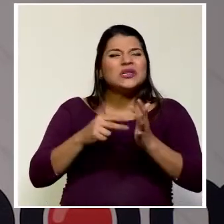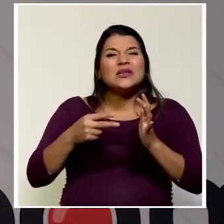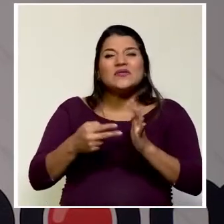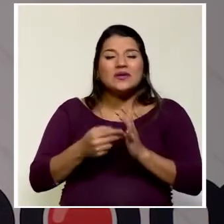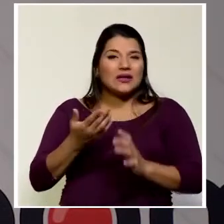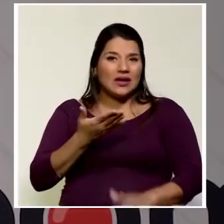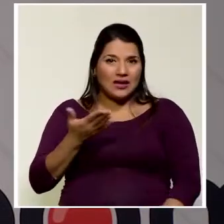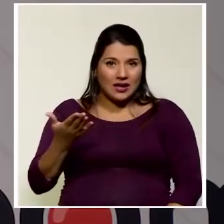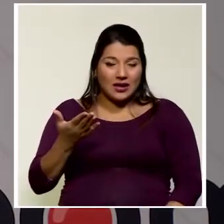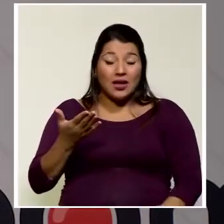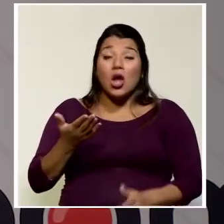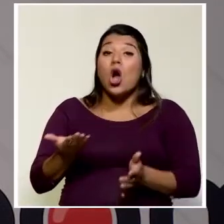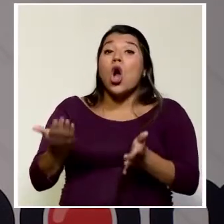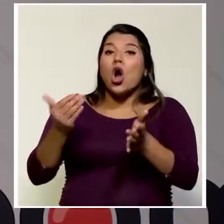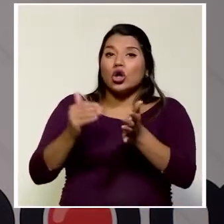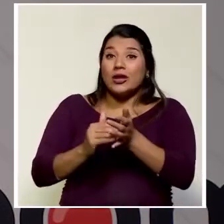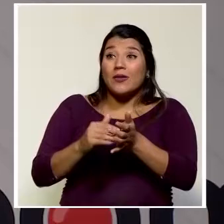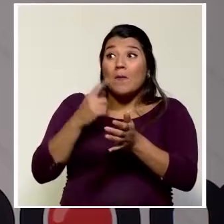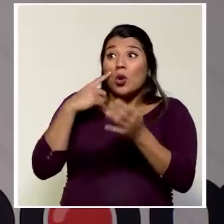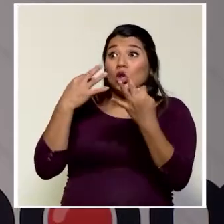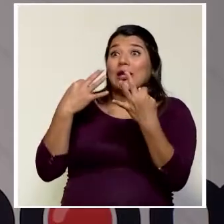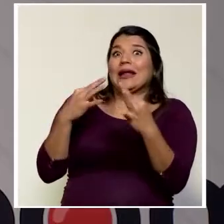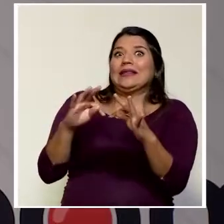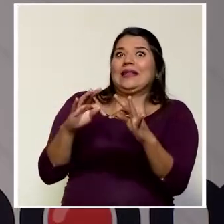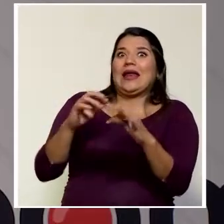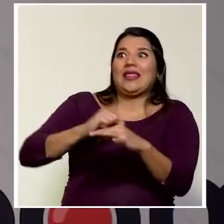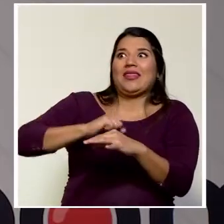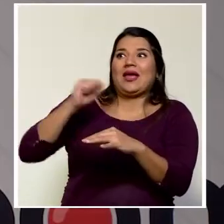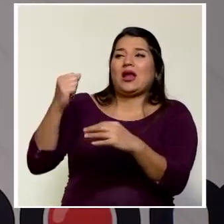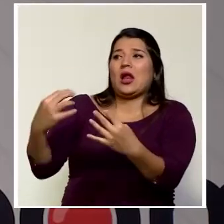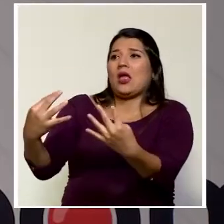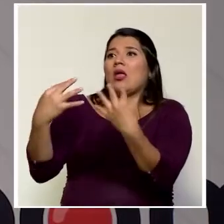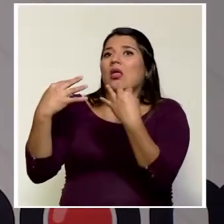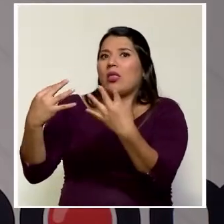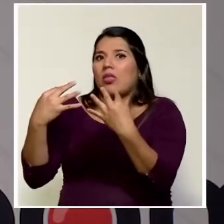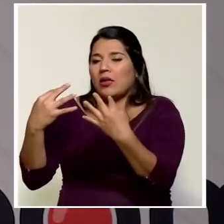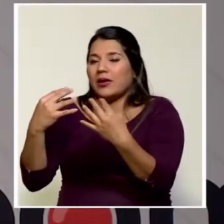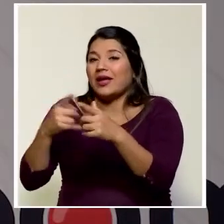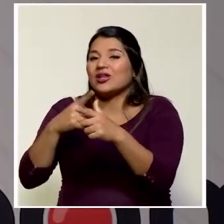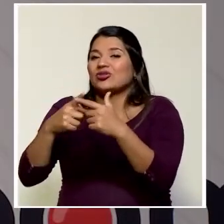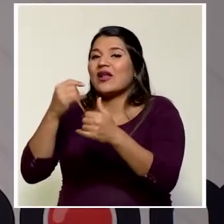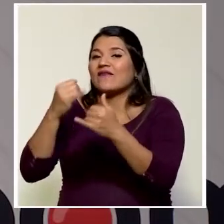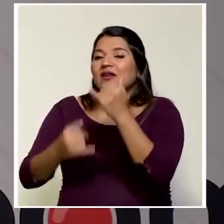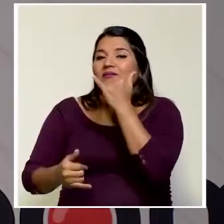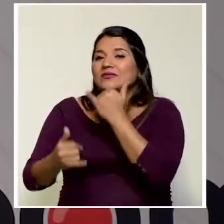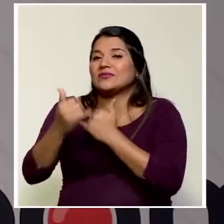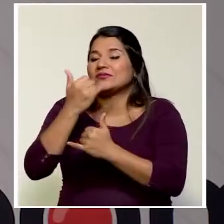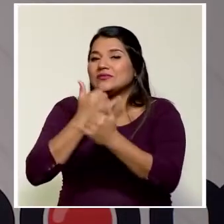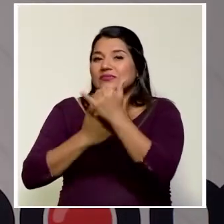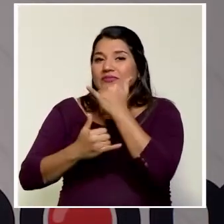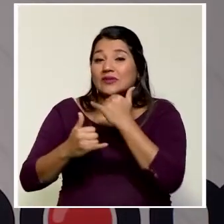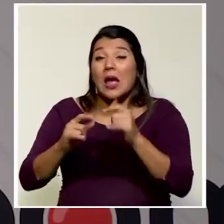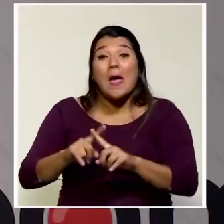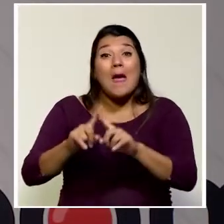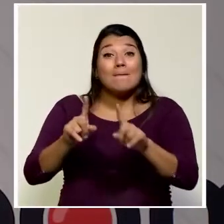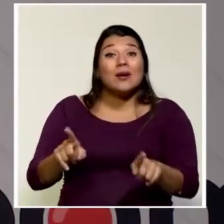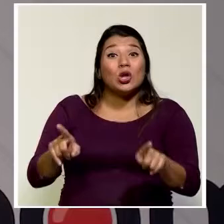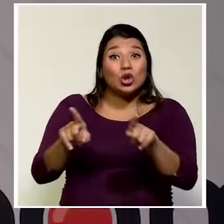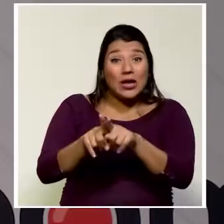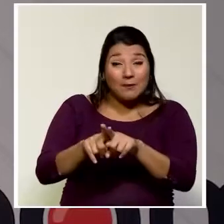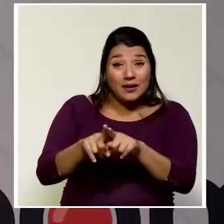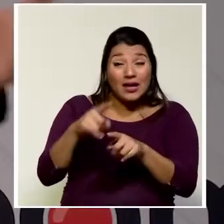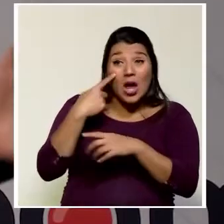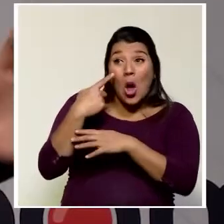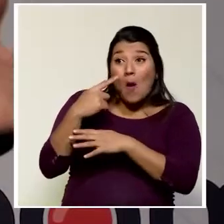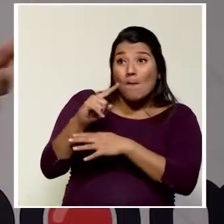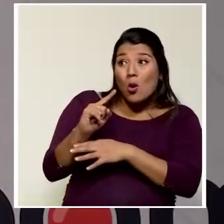que, de nuevo, por ganar notoriedad, están cayendo en errores, pero también por ser citados 8, 10, 13